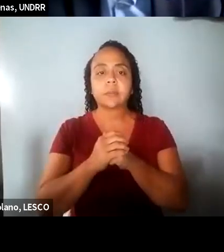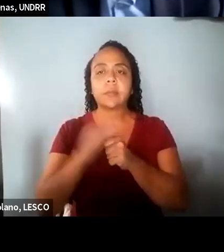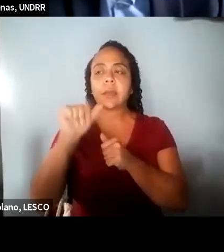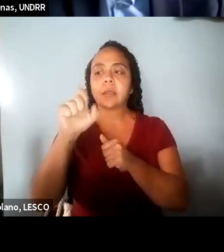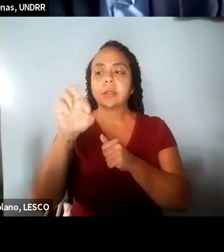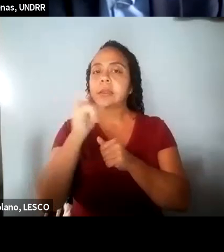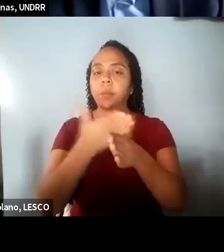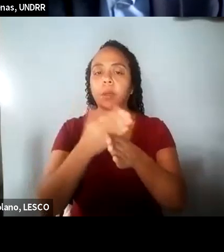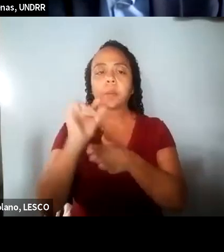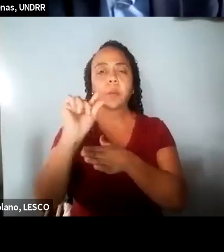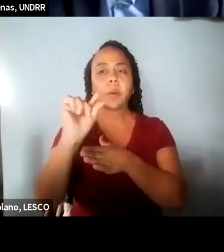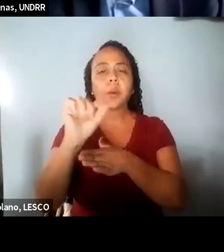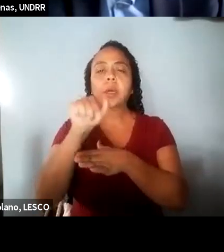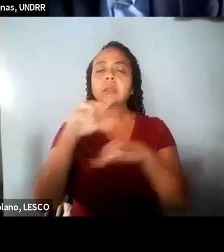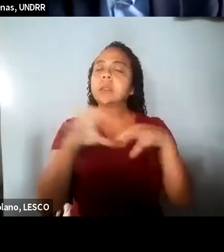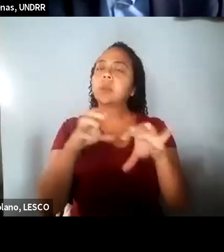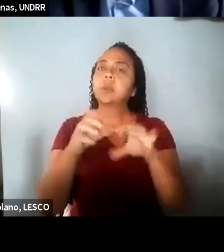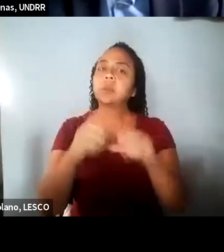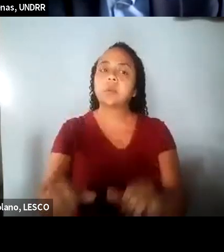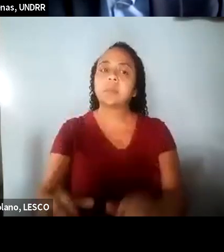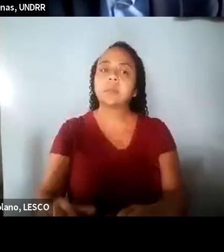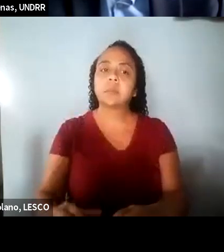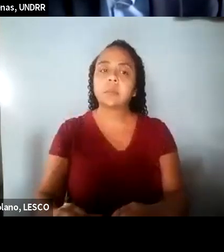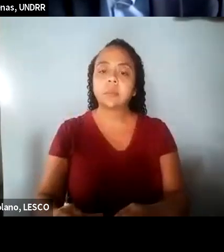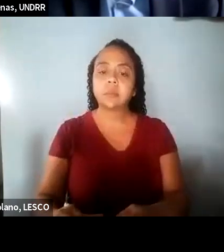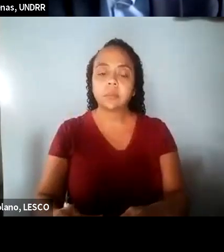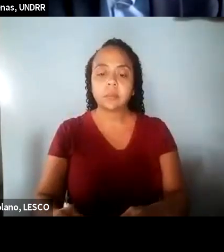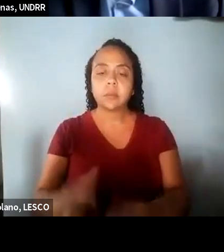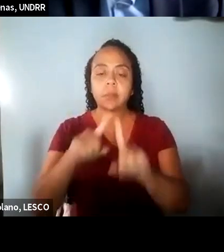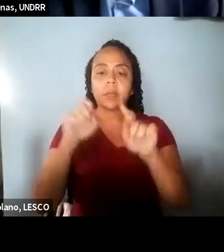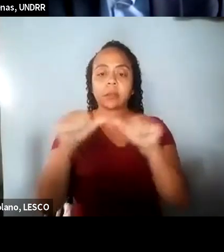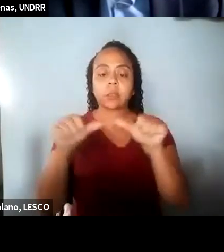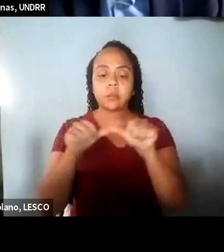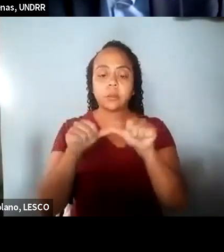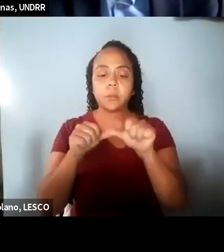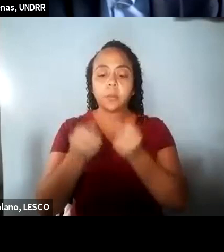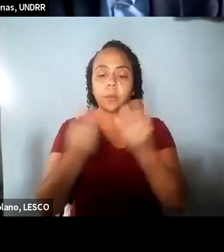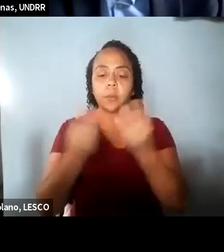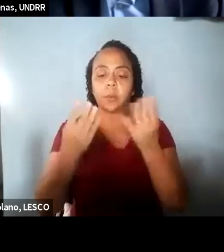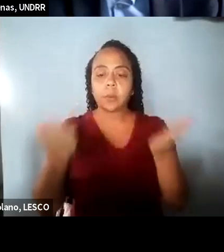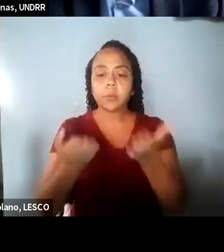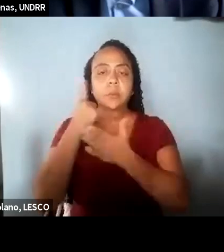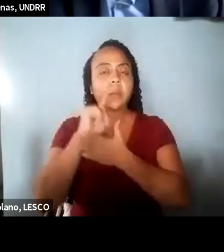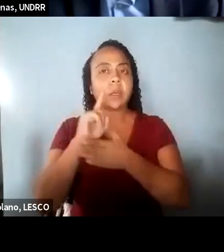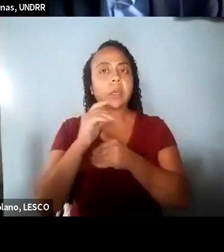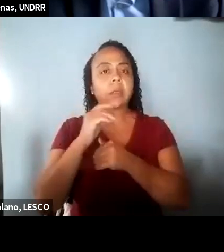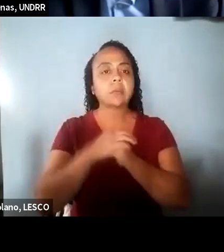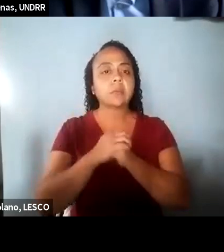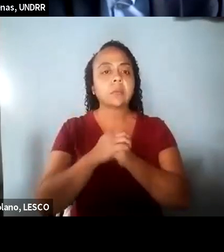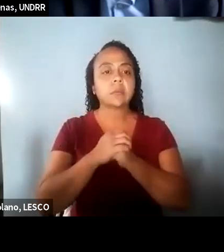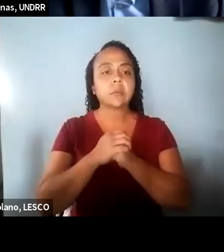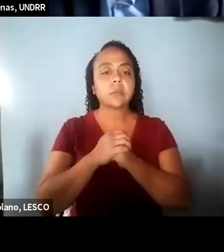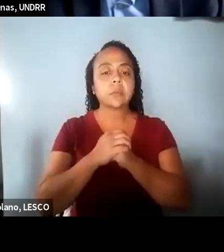cuáles son estas acciones que están desde el sector público impulsando para fomentar efectivamente una